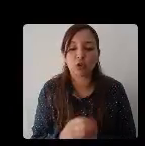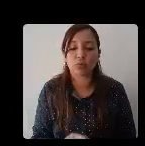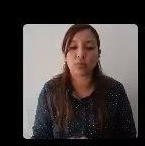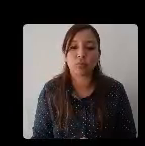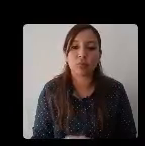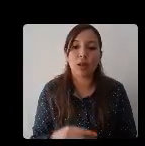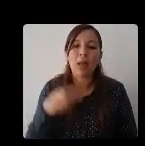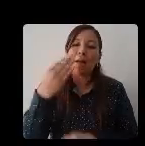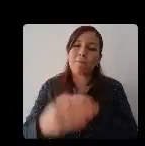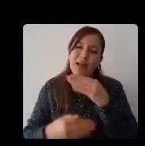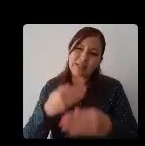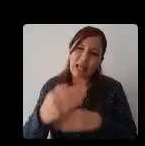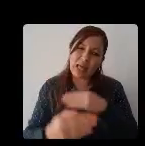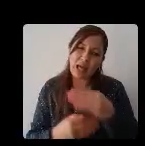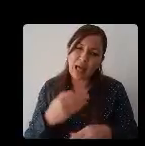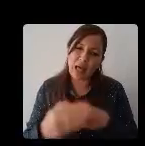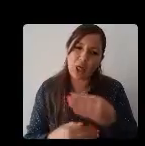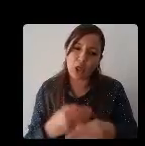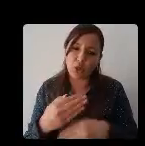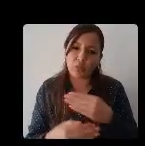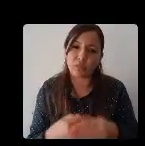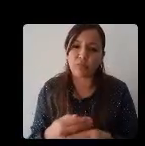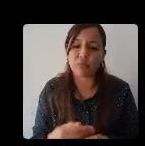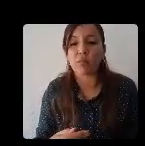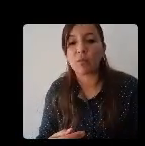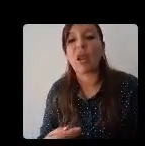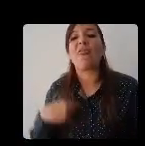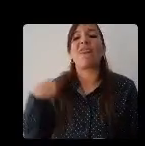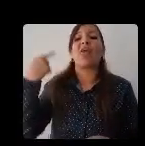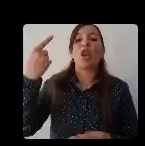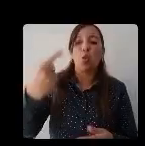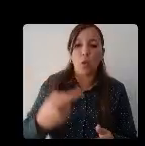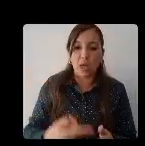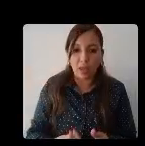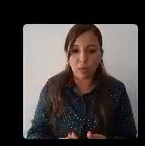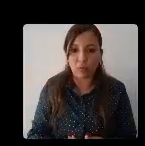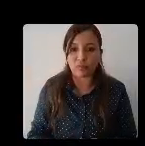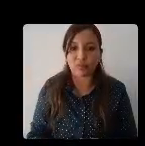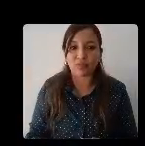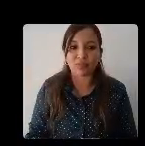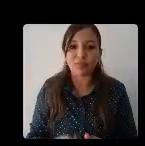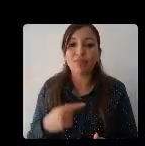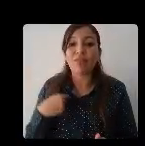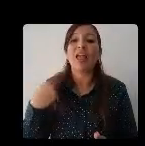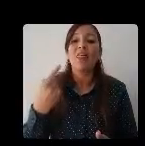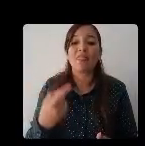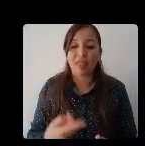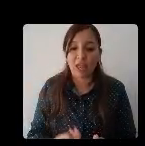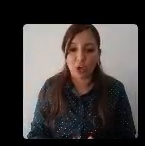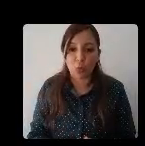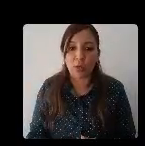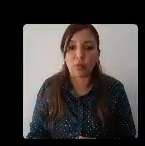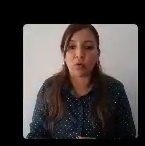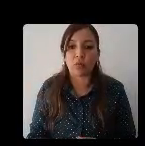elaboramos nuestro proyecto y de acuerdo a las necesidades que nosotros teníamos, hemos puesto ya habíamos hecho algunas